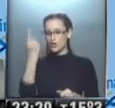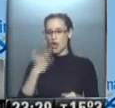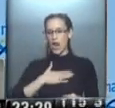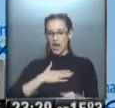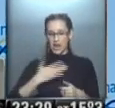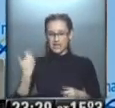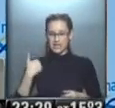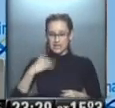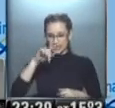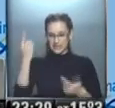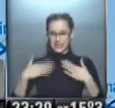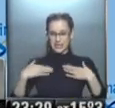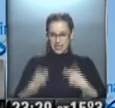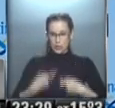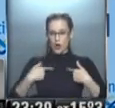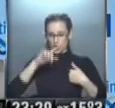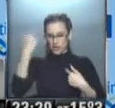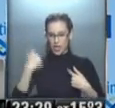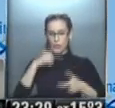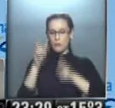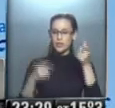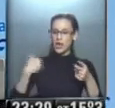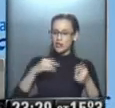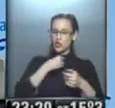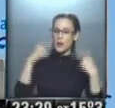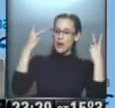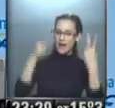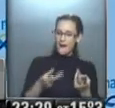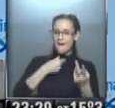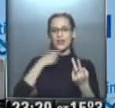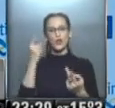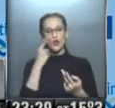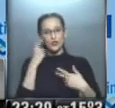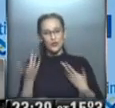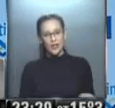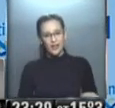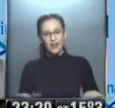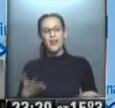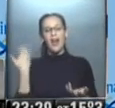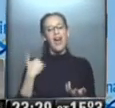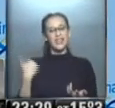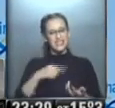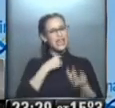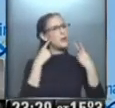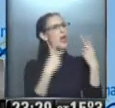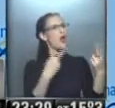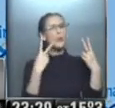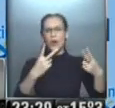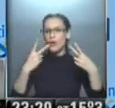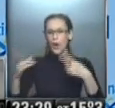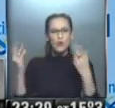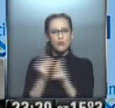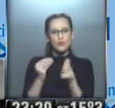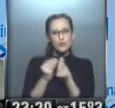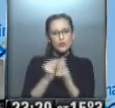sentido nacional, los argentinos queremos viajar y queremos tener la posibilidad de conocer la Argentina, que es tan